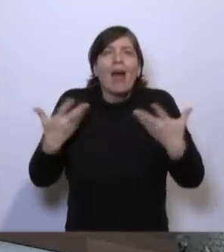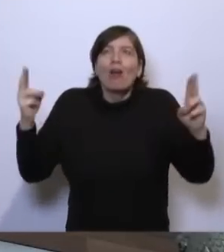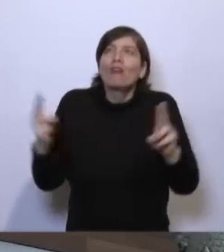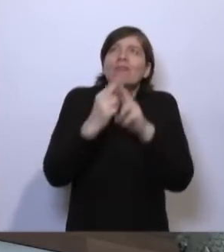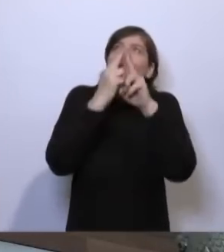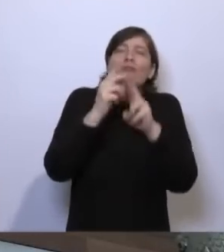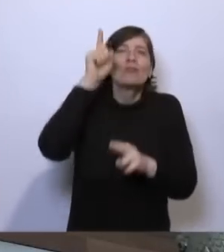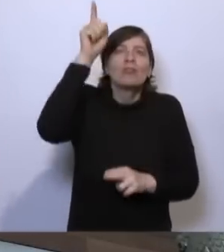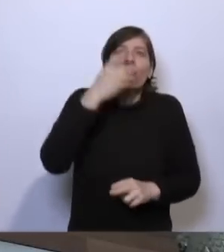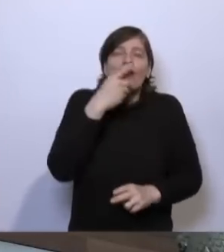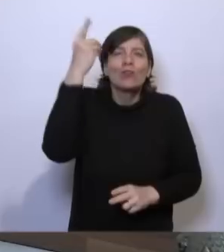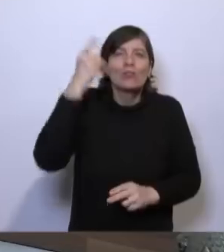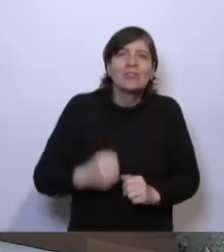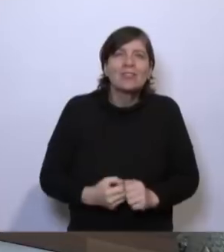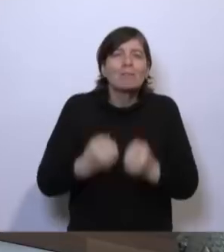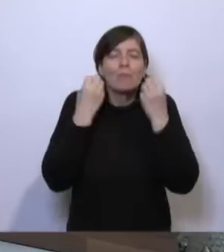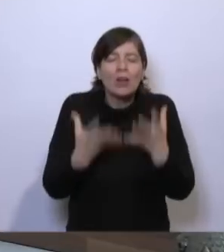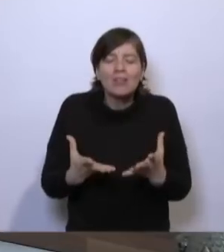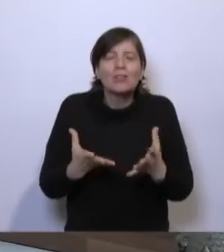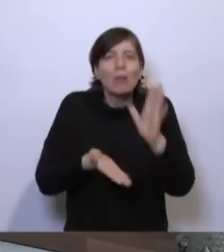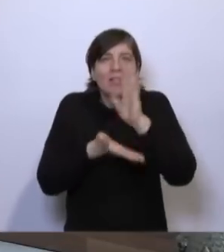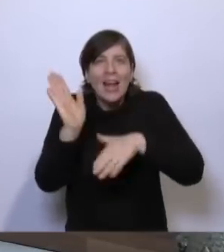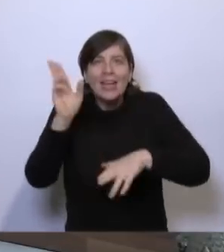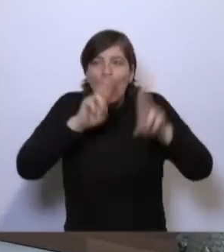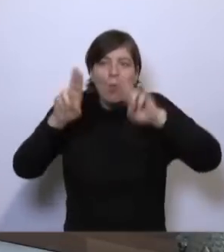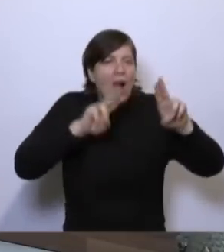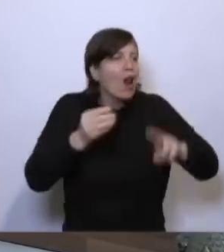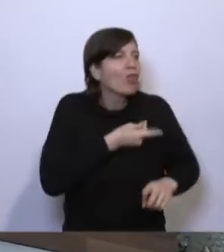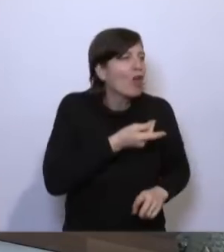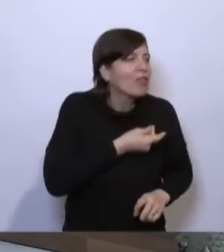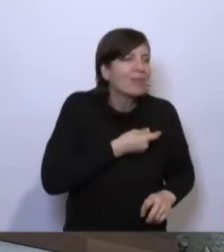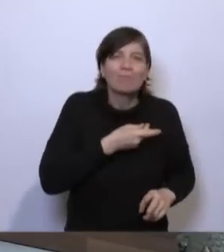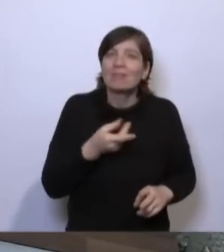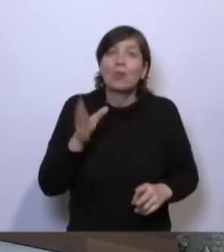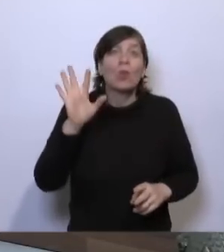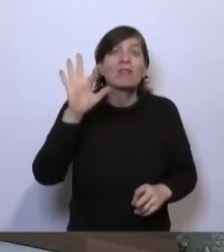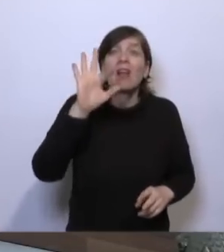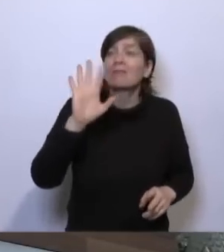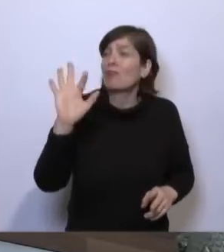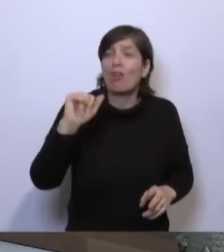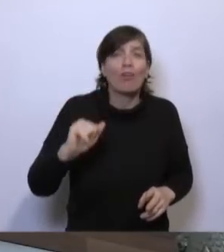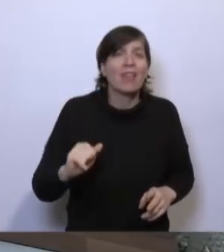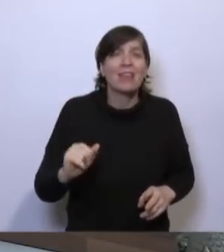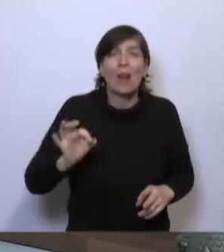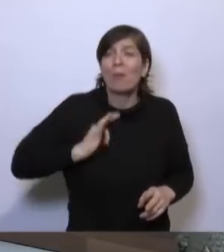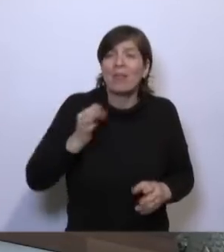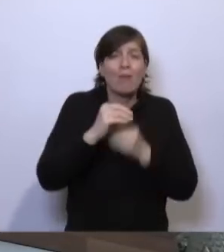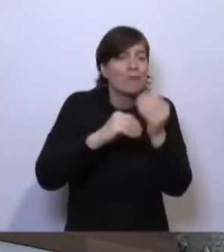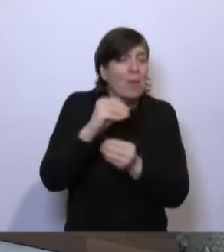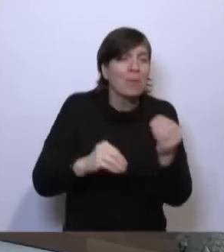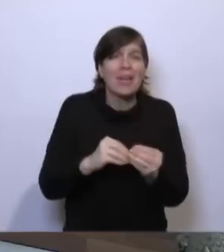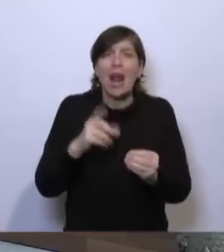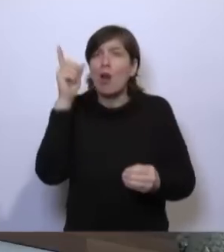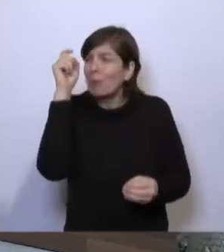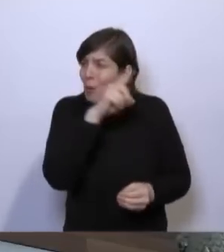encontrarlo. Y por eso tenemos que salir a buscarlo. ¿Y dónde? En la vida familiar, en la vida cotidiana, en medio de los líos